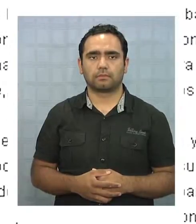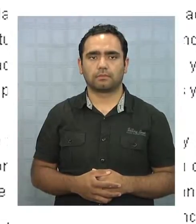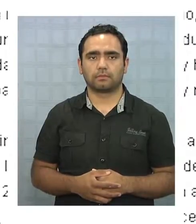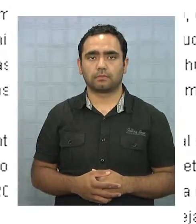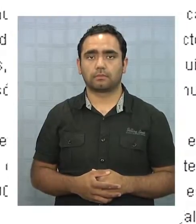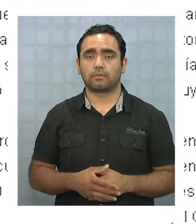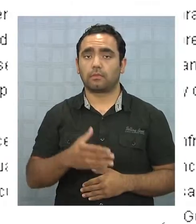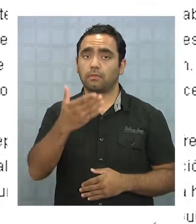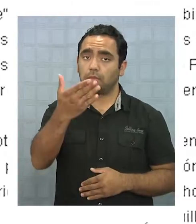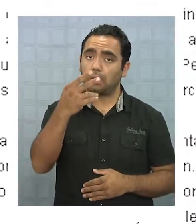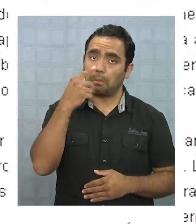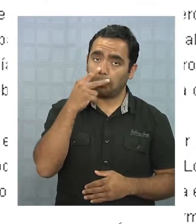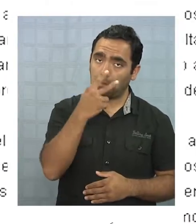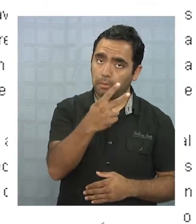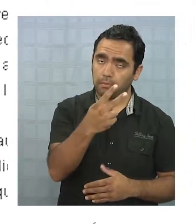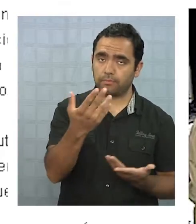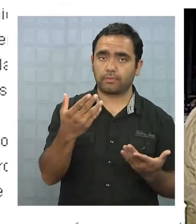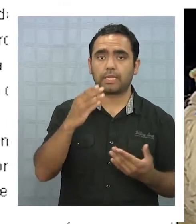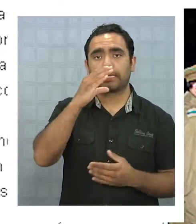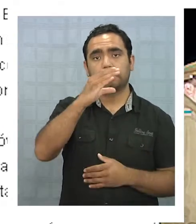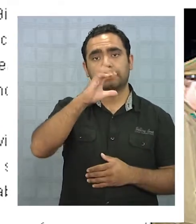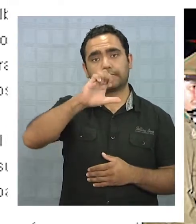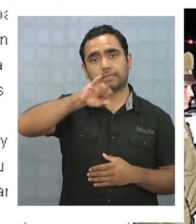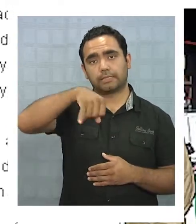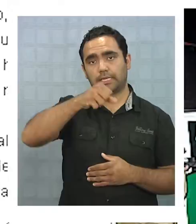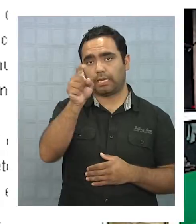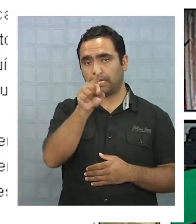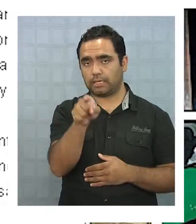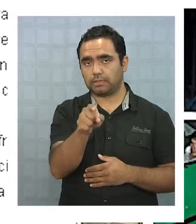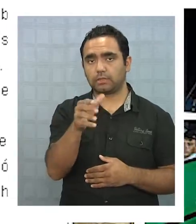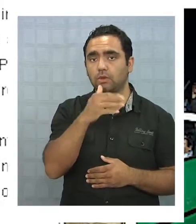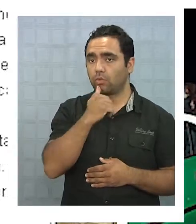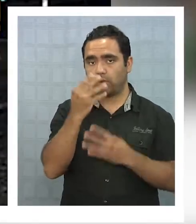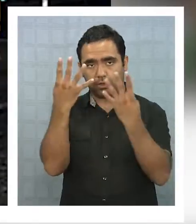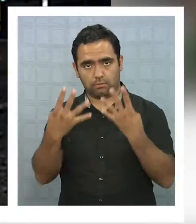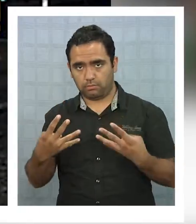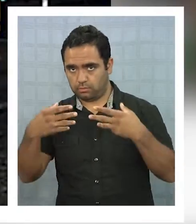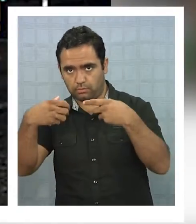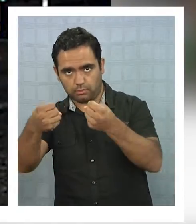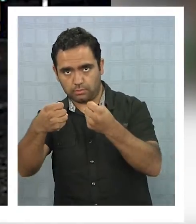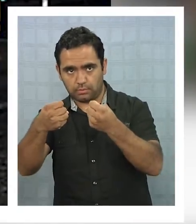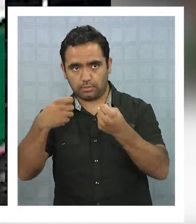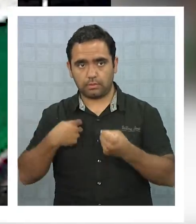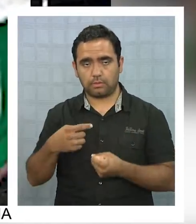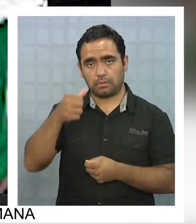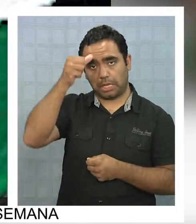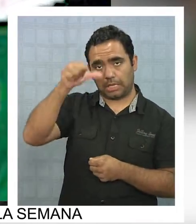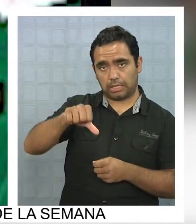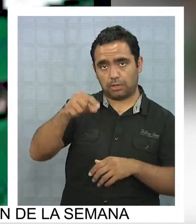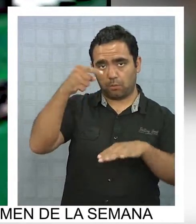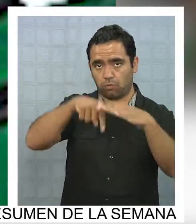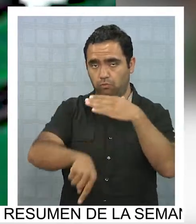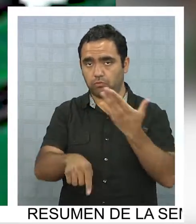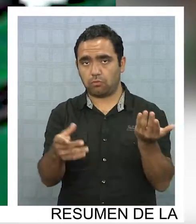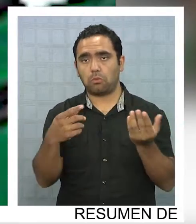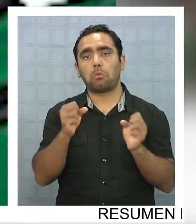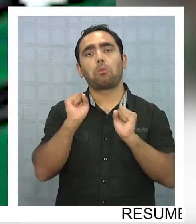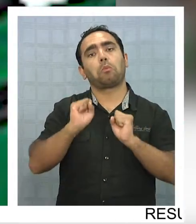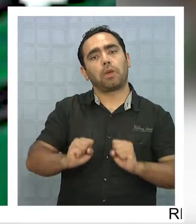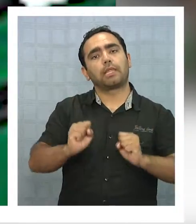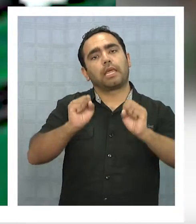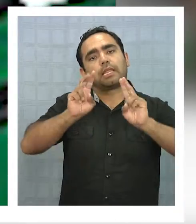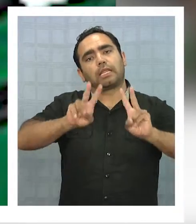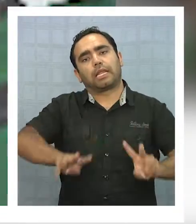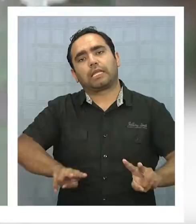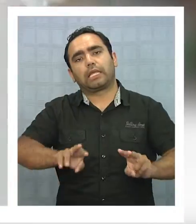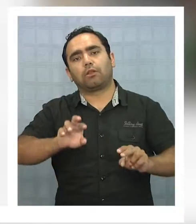Ya lo escuchó, como Cejas no cometió un crimen, no cumplió presidio ni confinamiento, puede ir tranquilamente por